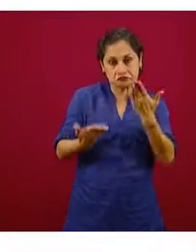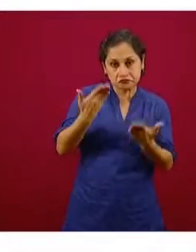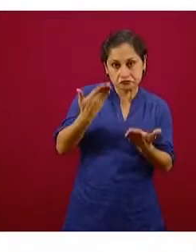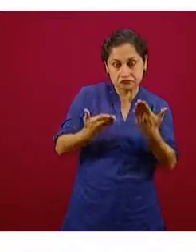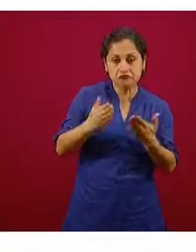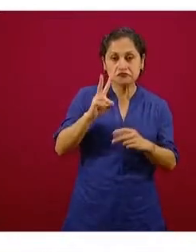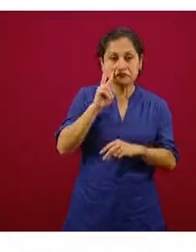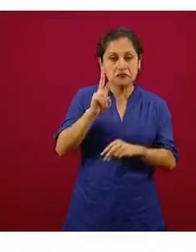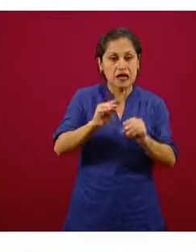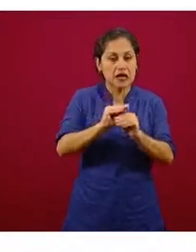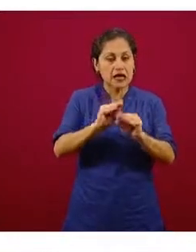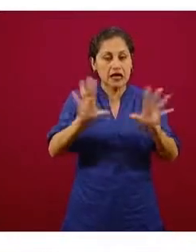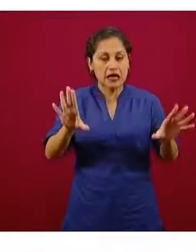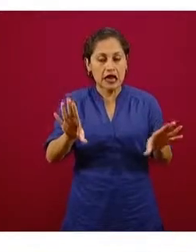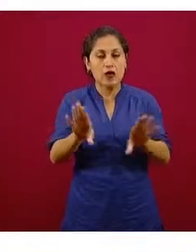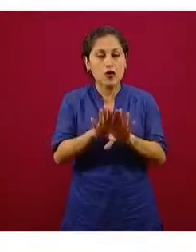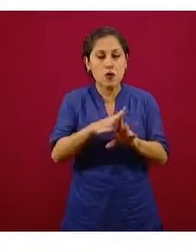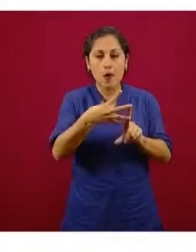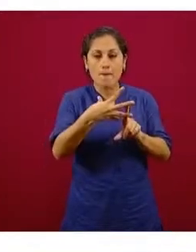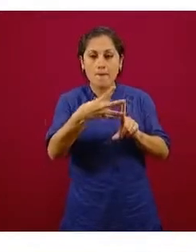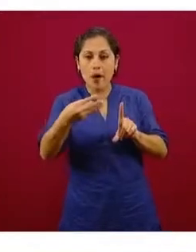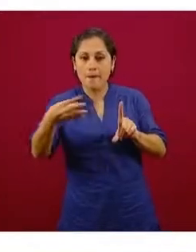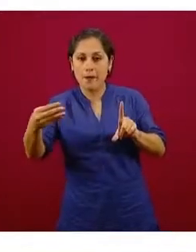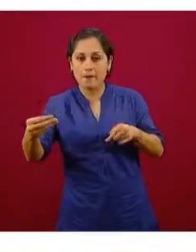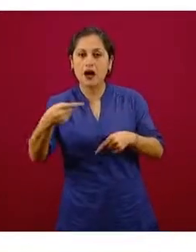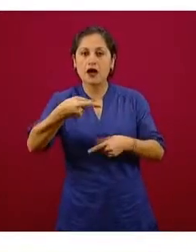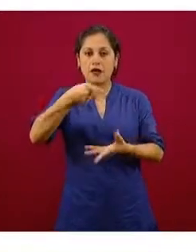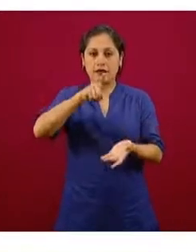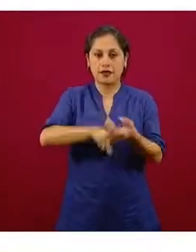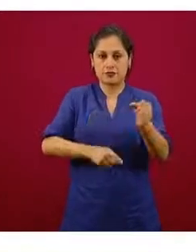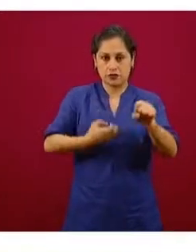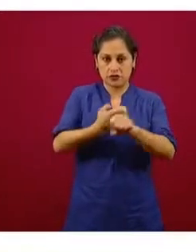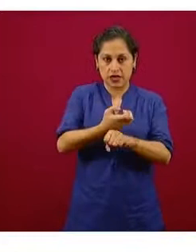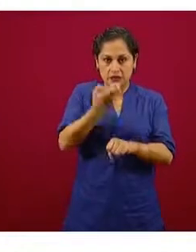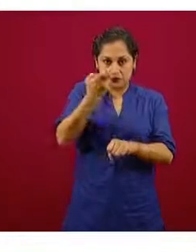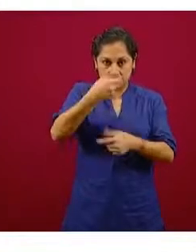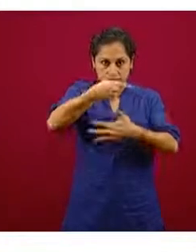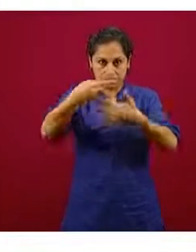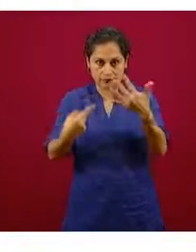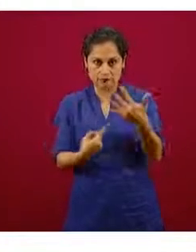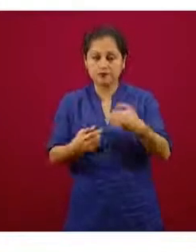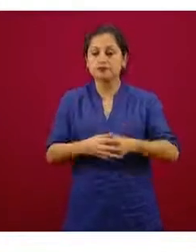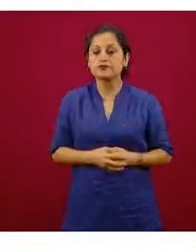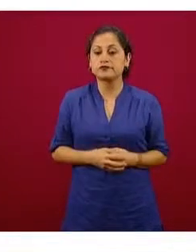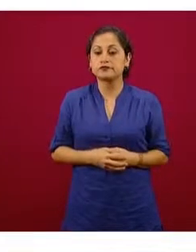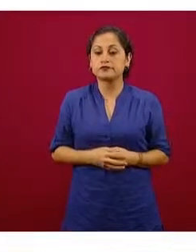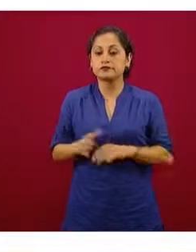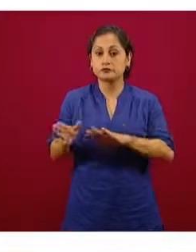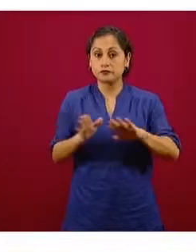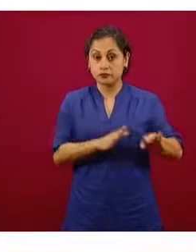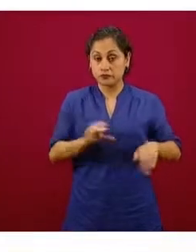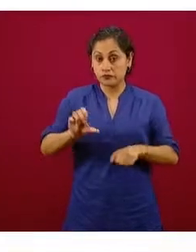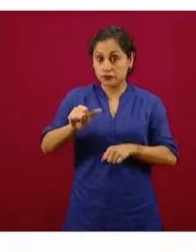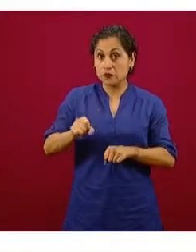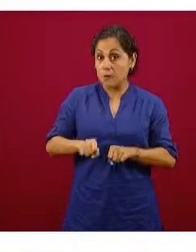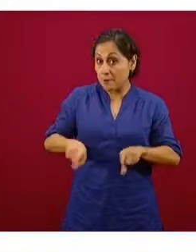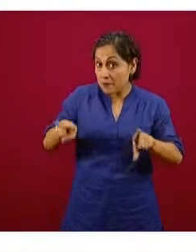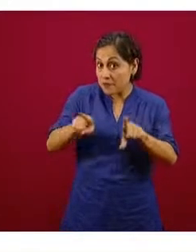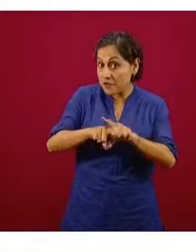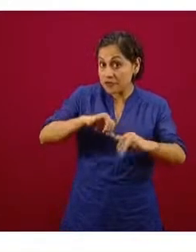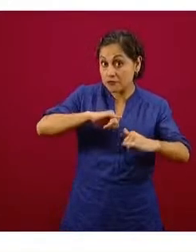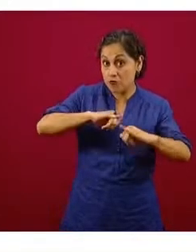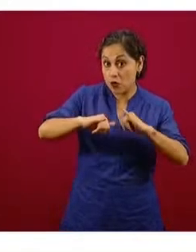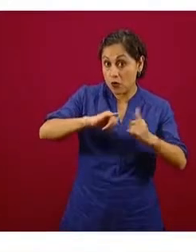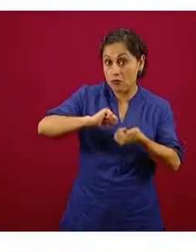de cuál está siendo la transmisión y la afectación de estas entidades. En la siguiente diapositiva vemos estas mismas tasas de incidencia en color